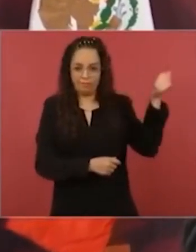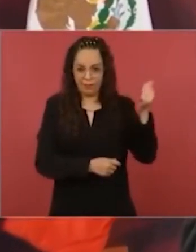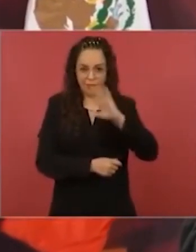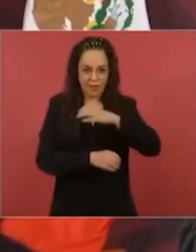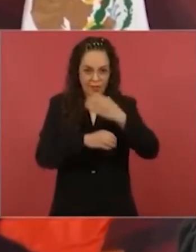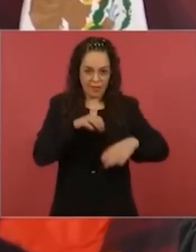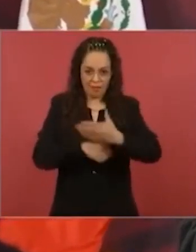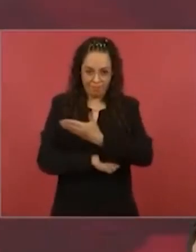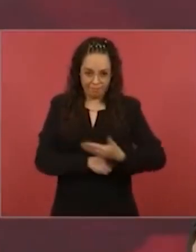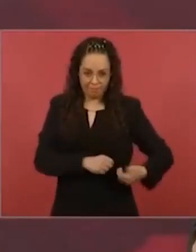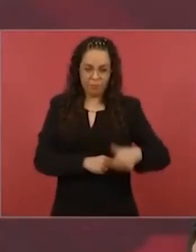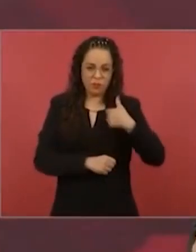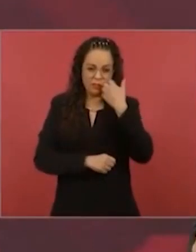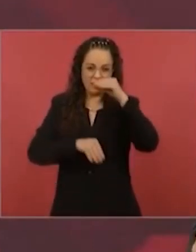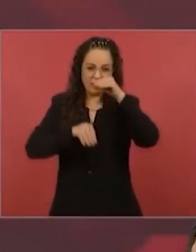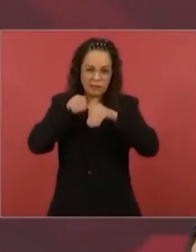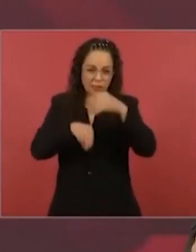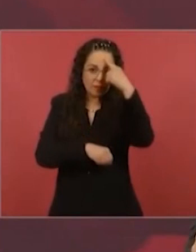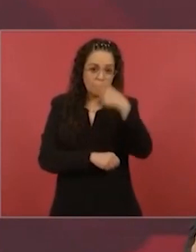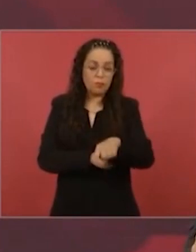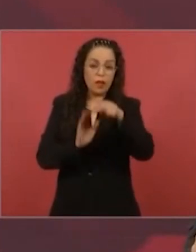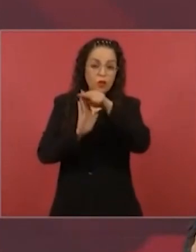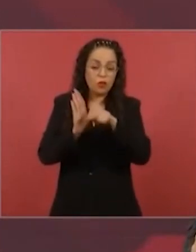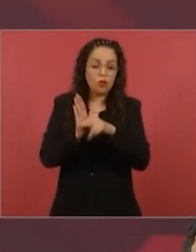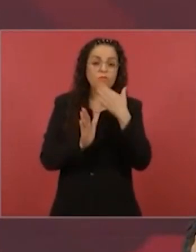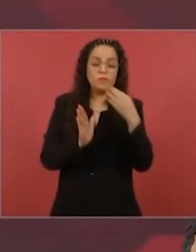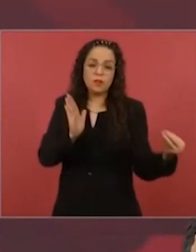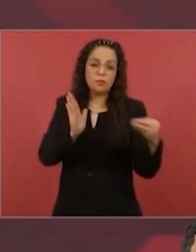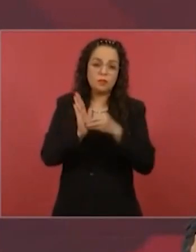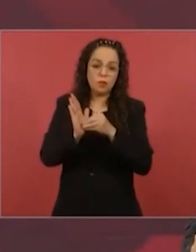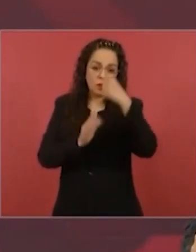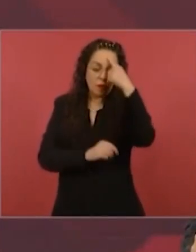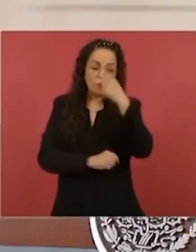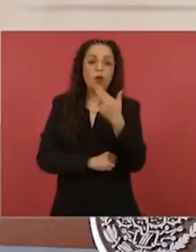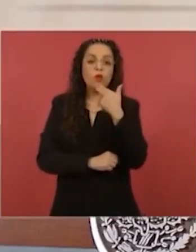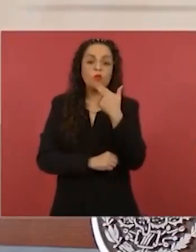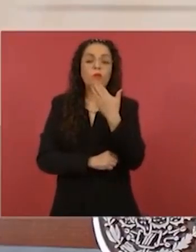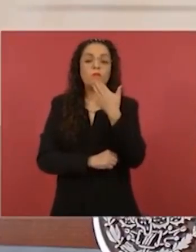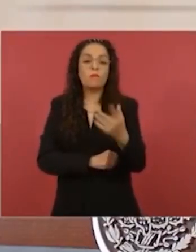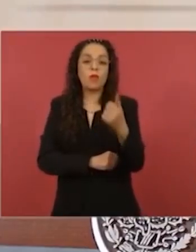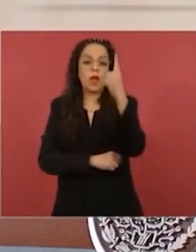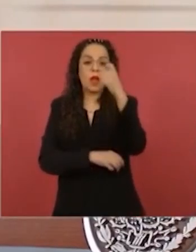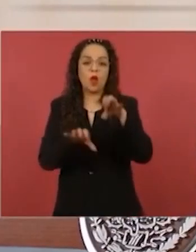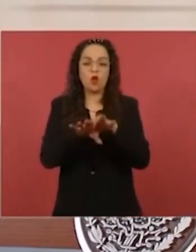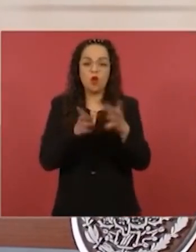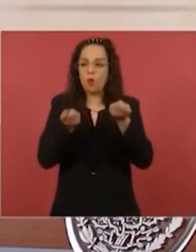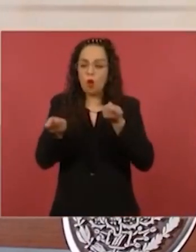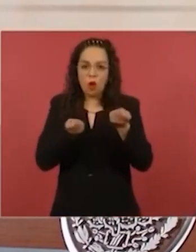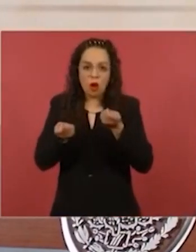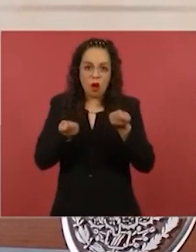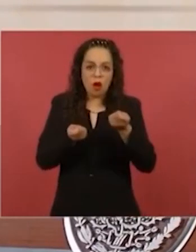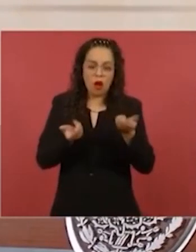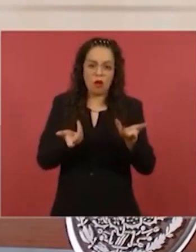uso el manejo del agua que eh No